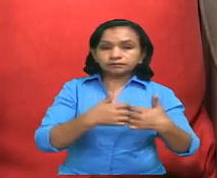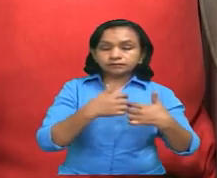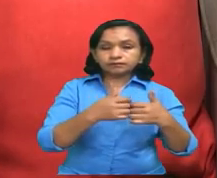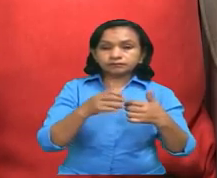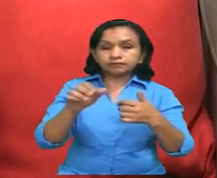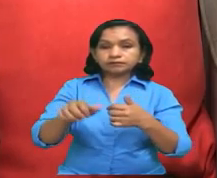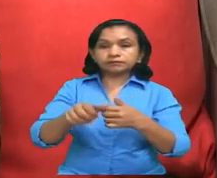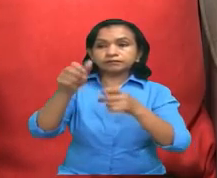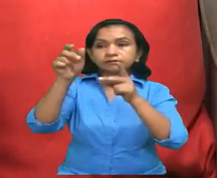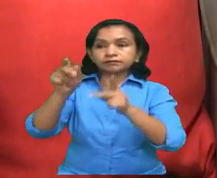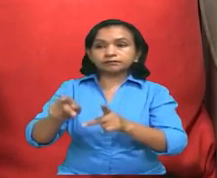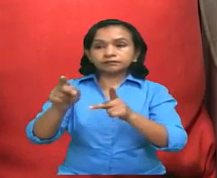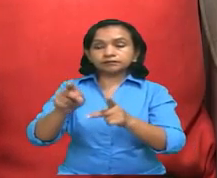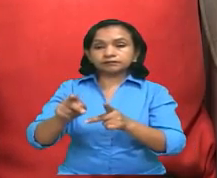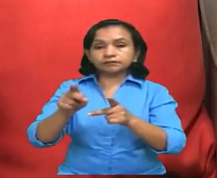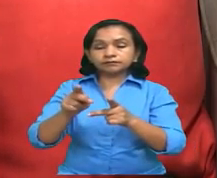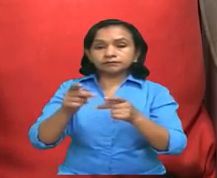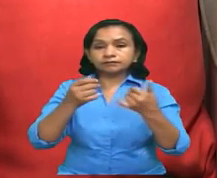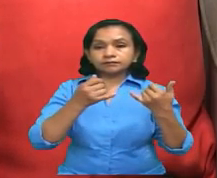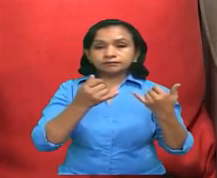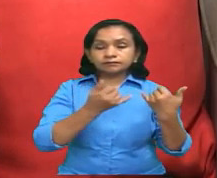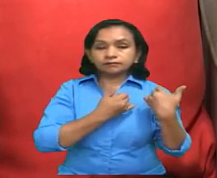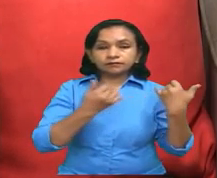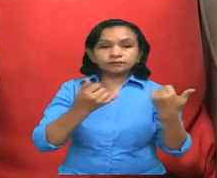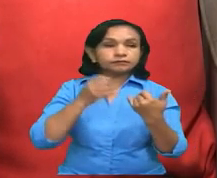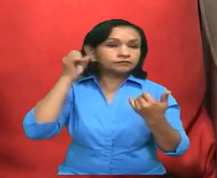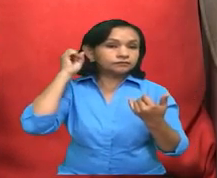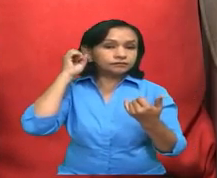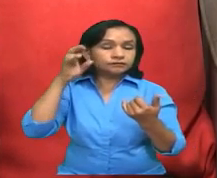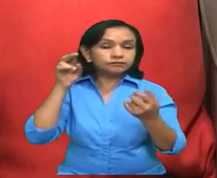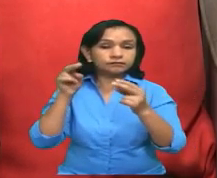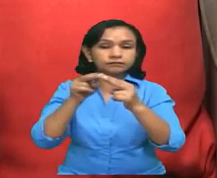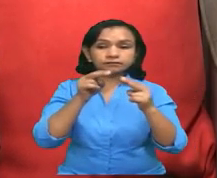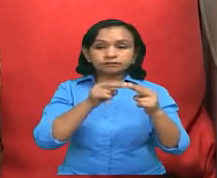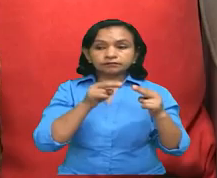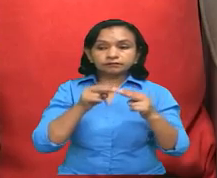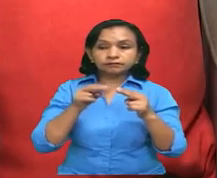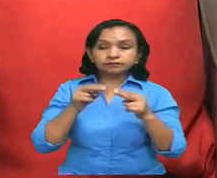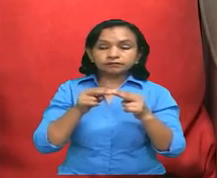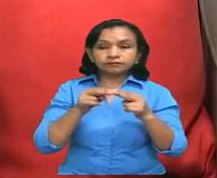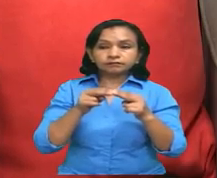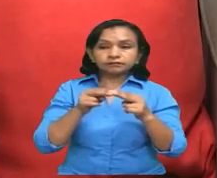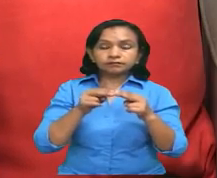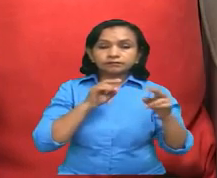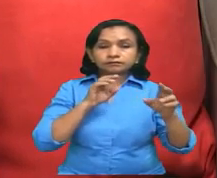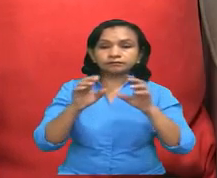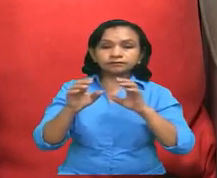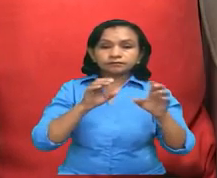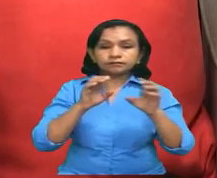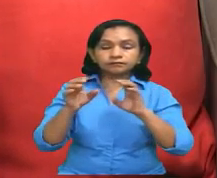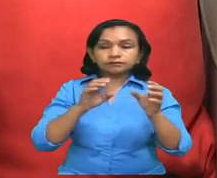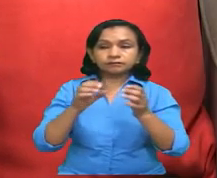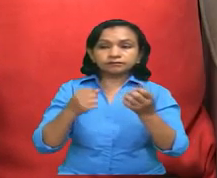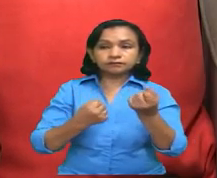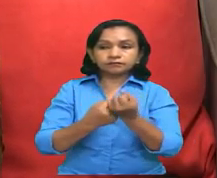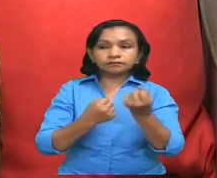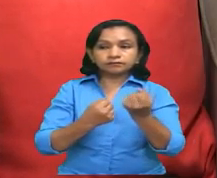oportunidad amplia para la inversión, para la creación de alianzas de nuestras